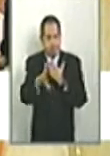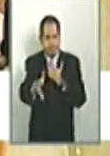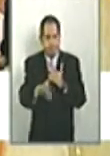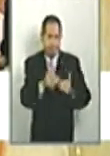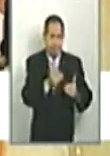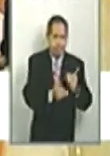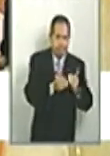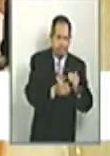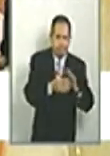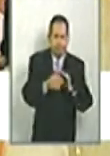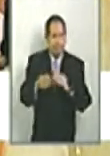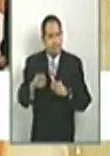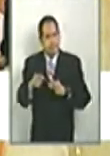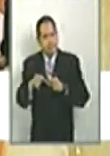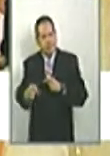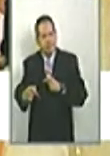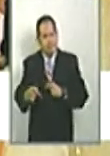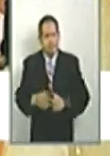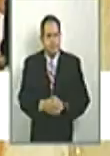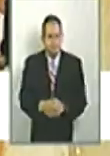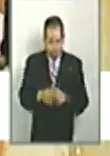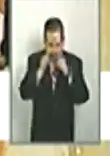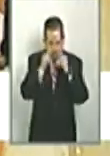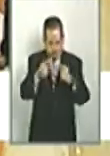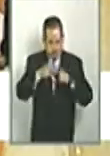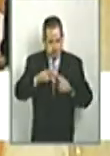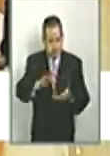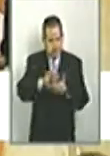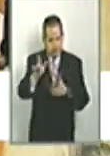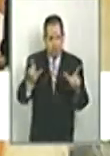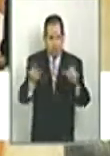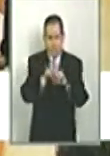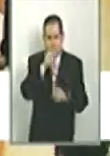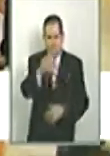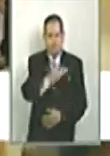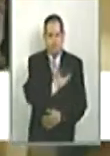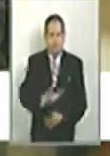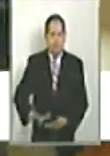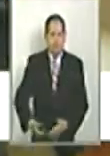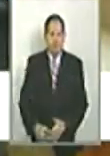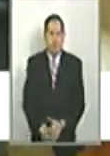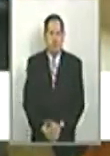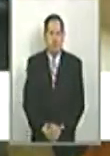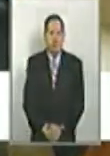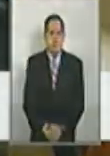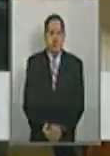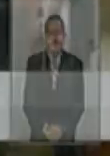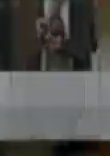ausencias o huellas negativas. Por su atención, muchas gracias. Es cuanto, presidente. Gracias.